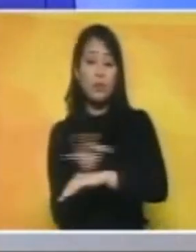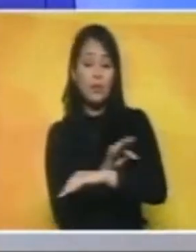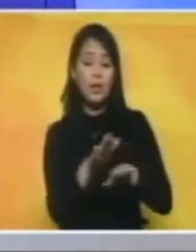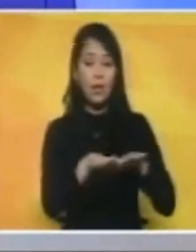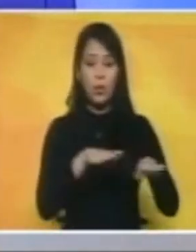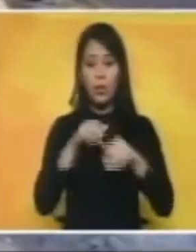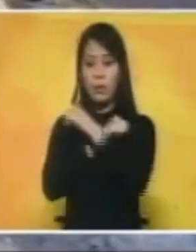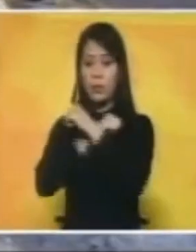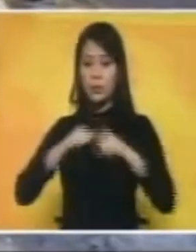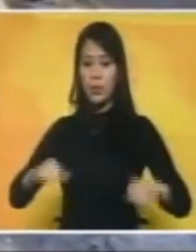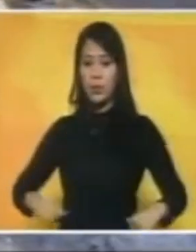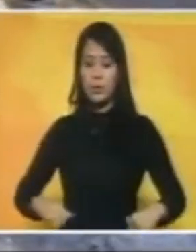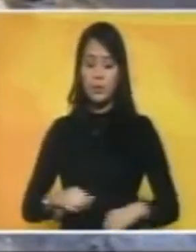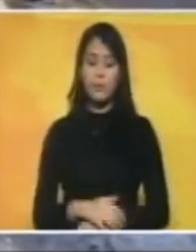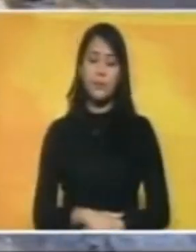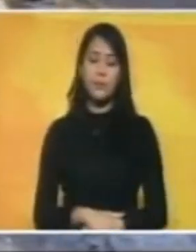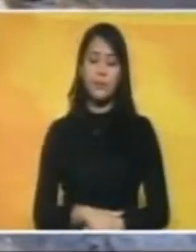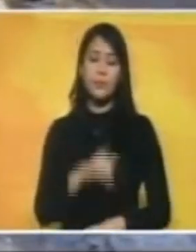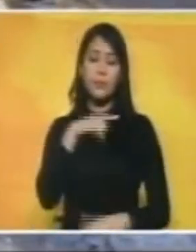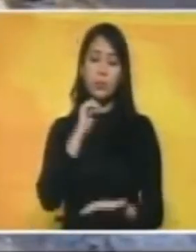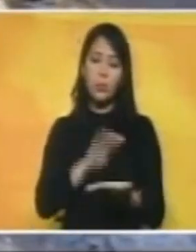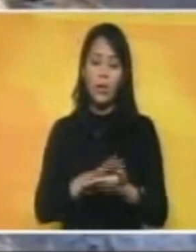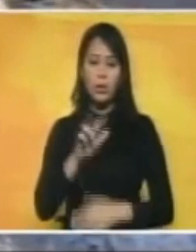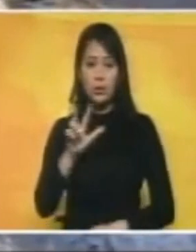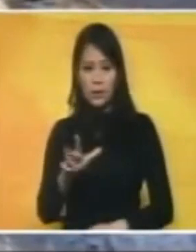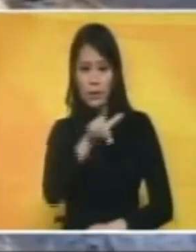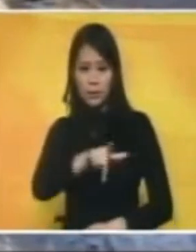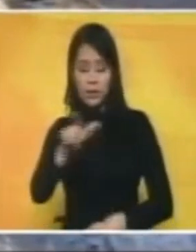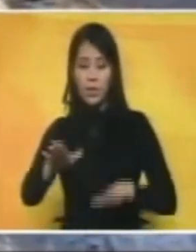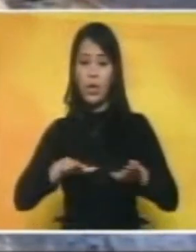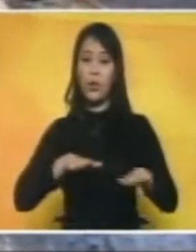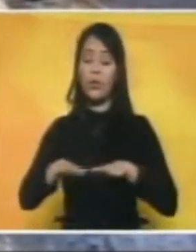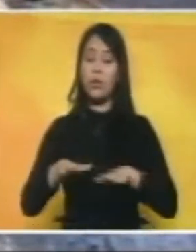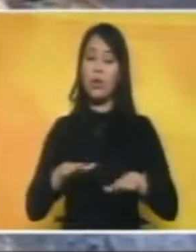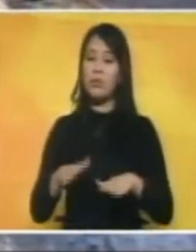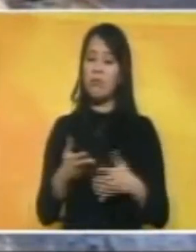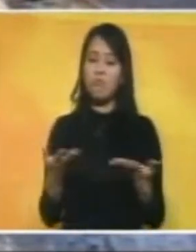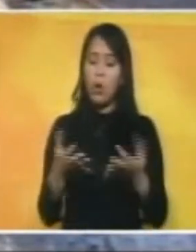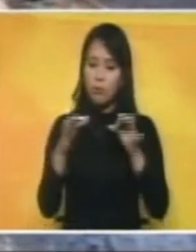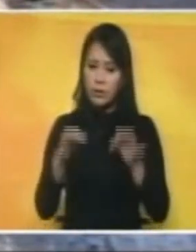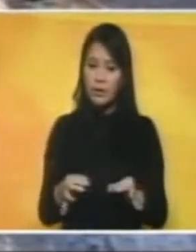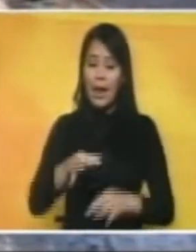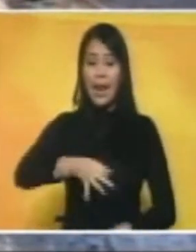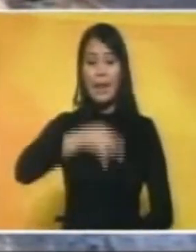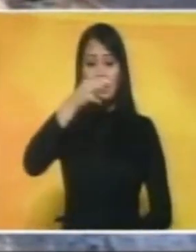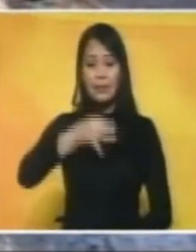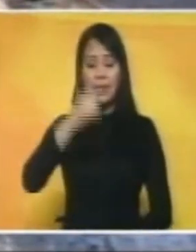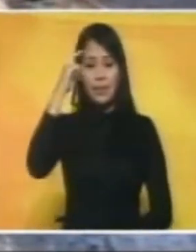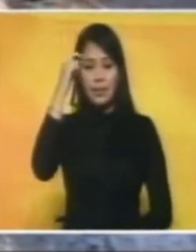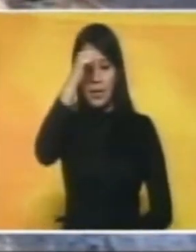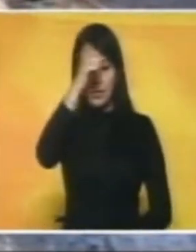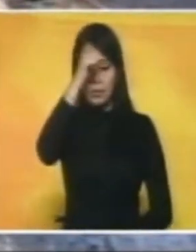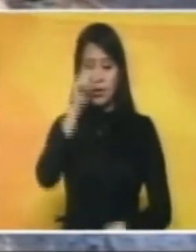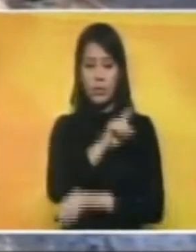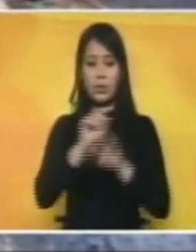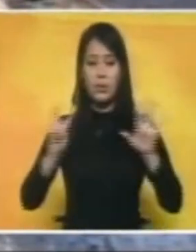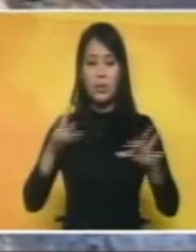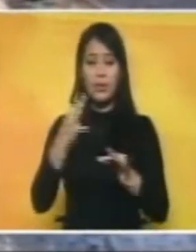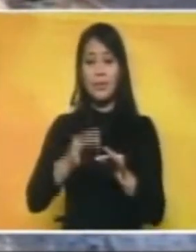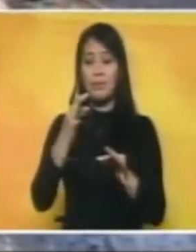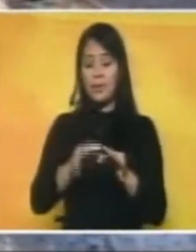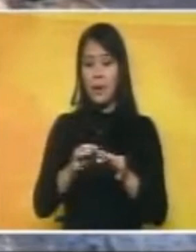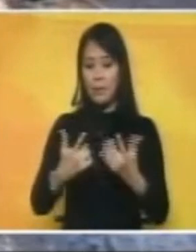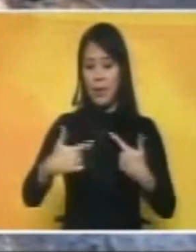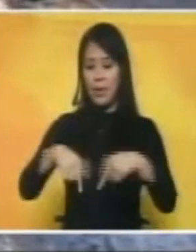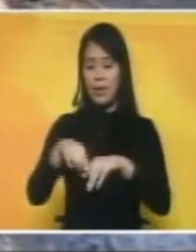Portuguesa. El hecho donde murieron tres cojedeños ocurrió la tarde del domingo 17 de septiembre a pocos metros